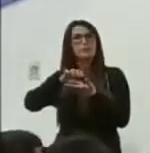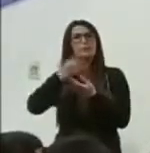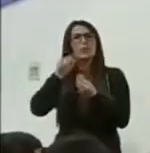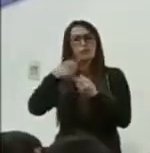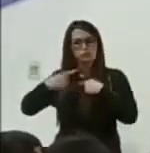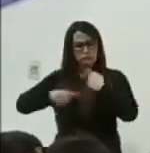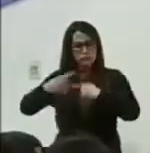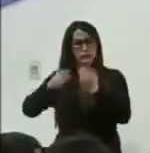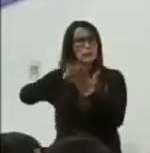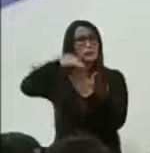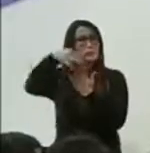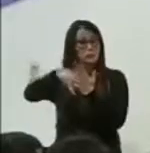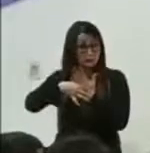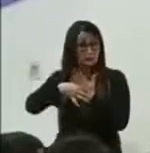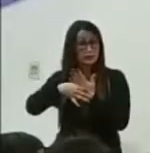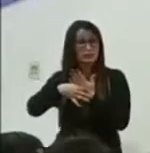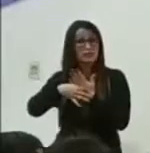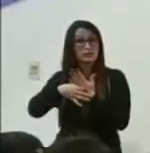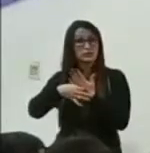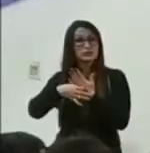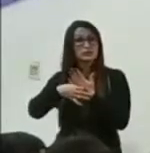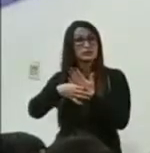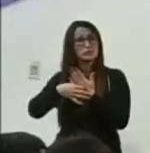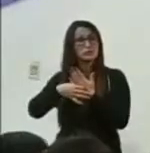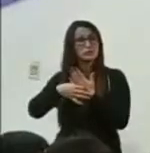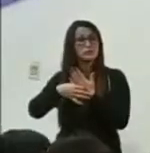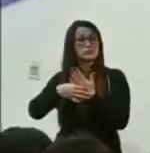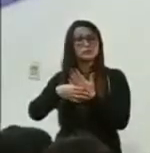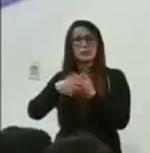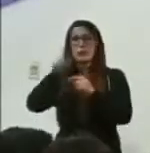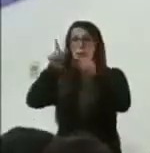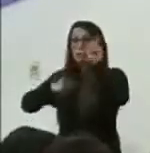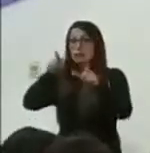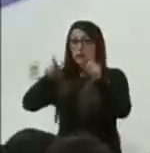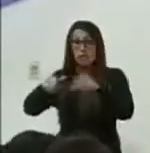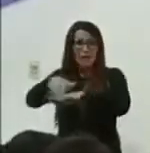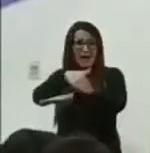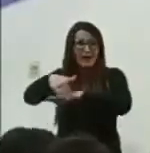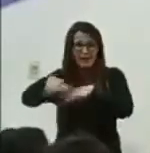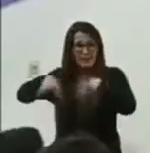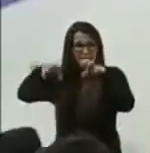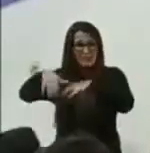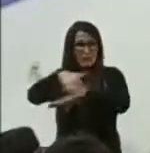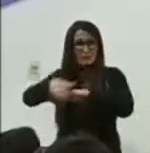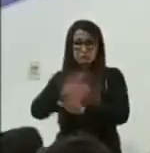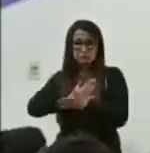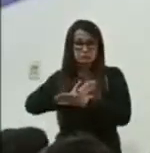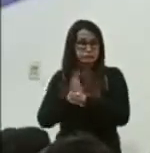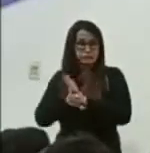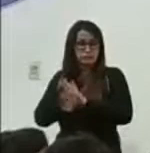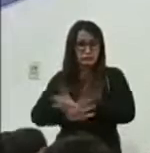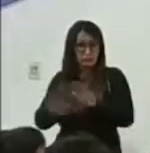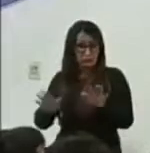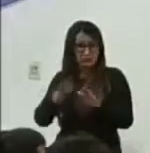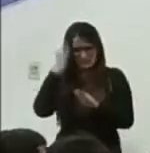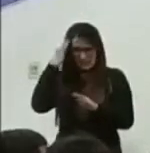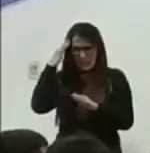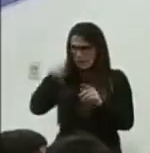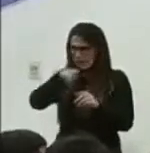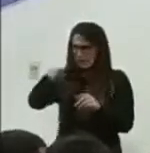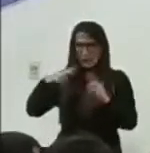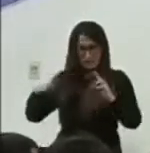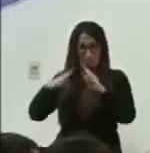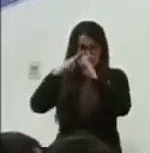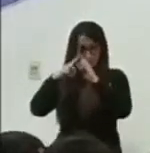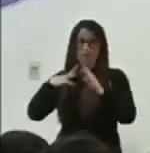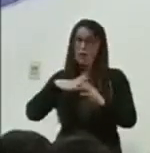el proyecto que sacó a la gente que está en la calle. Porque saben que en París